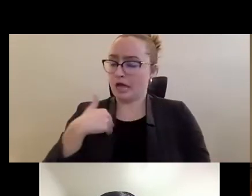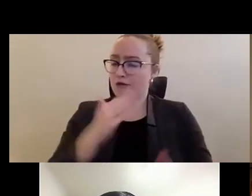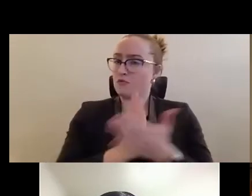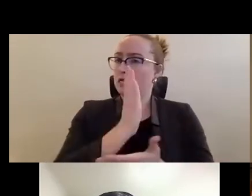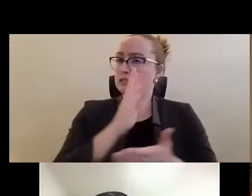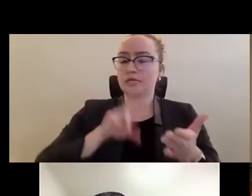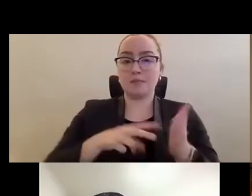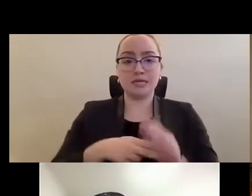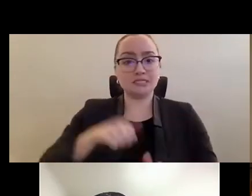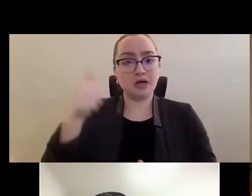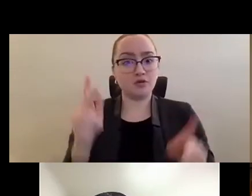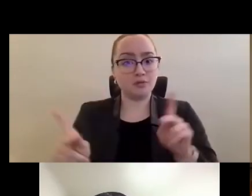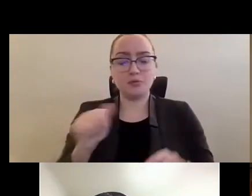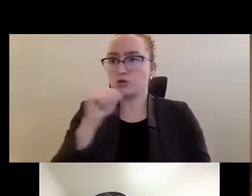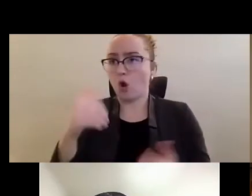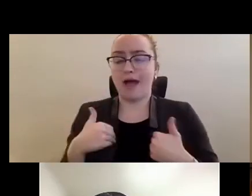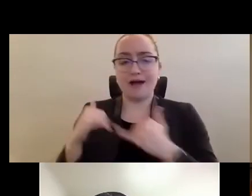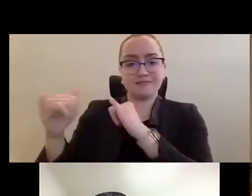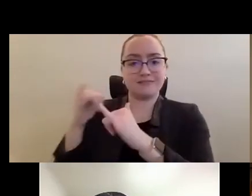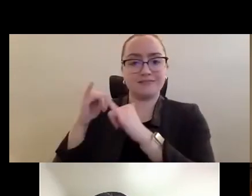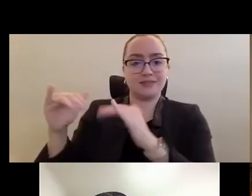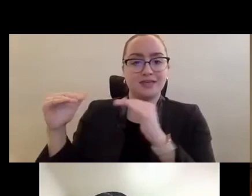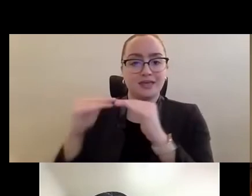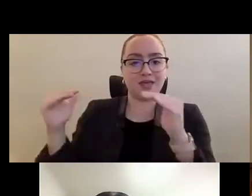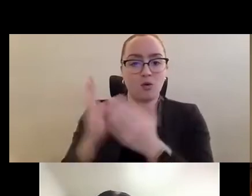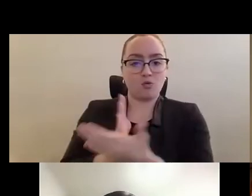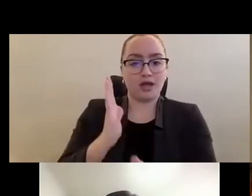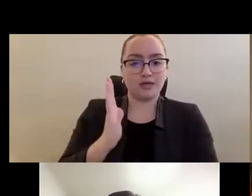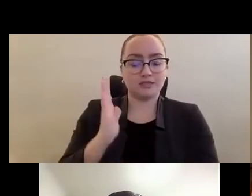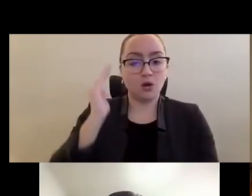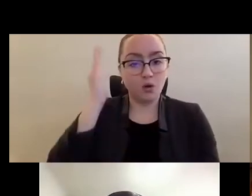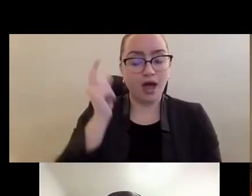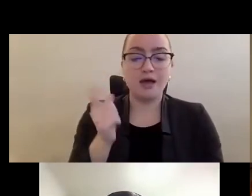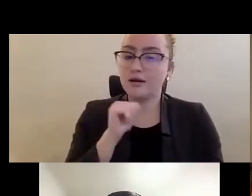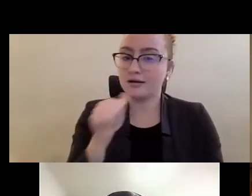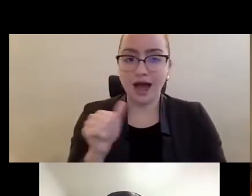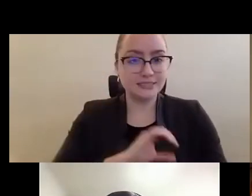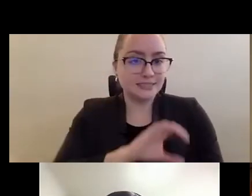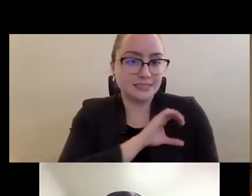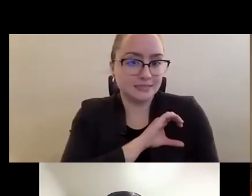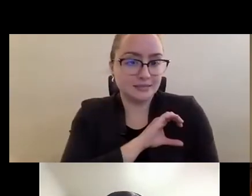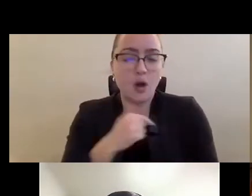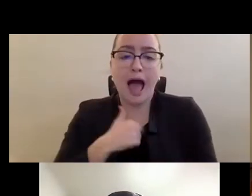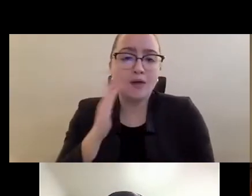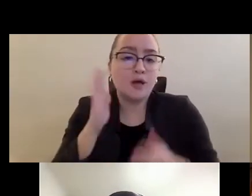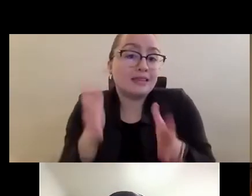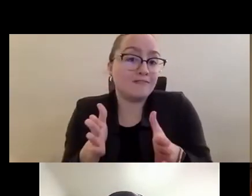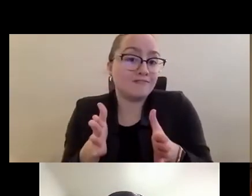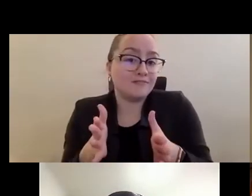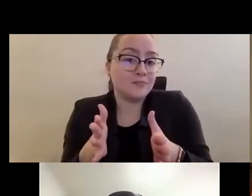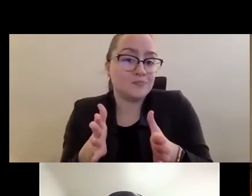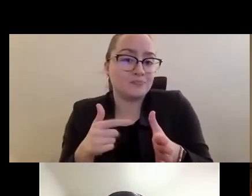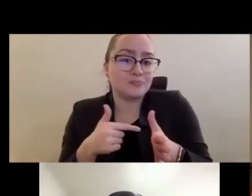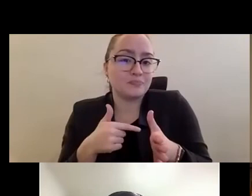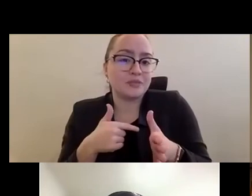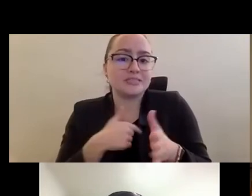como ciudadanos, eso quiere decir que otros no tienen esos derechos o los mismos tipos de derechos porque no son ciudadanos. Entonces, bueno, lo voy a dejar